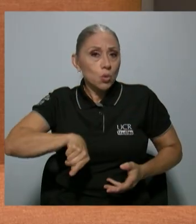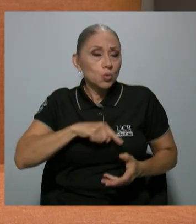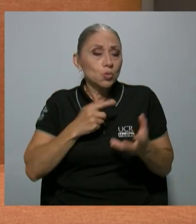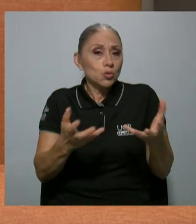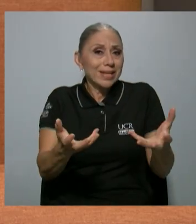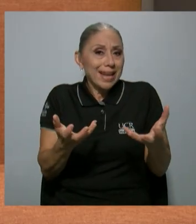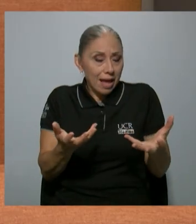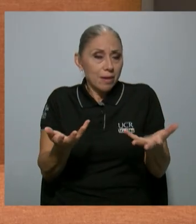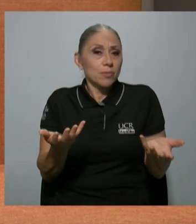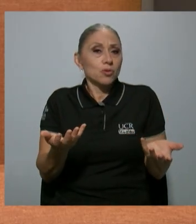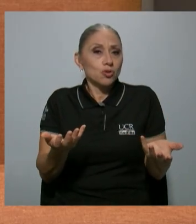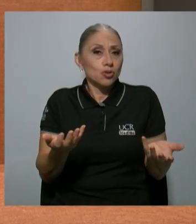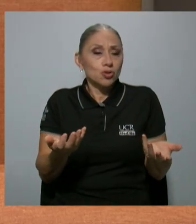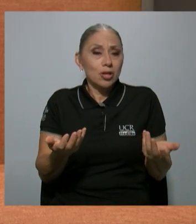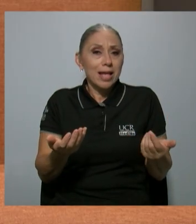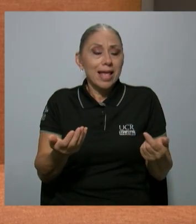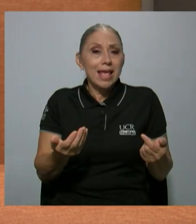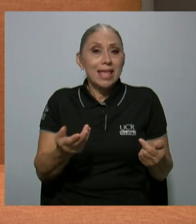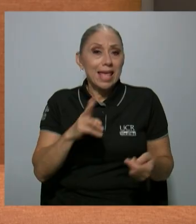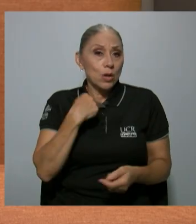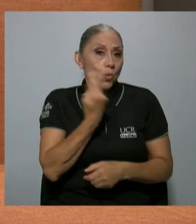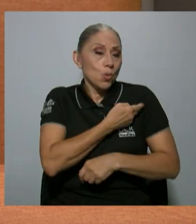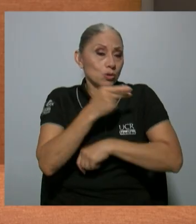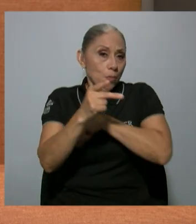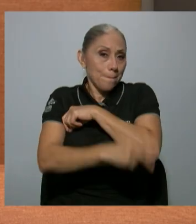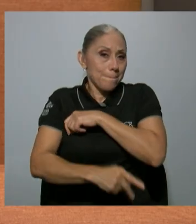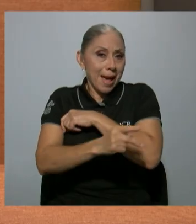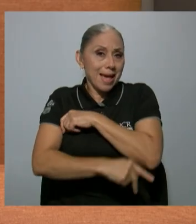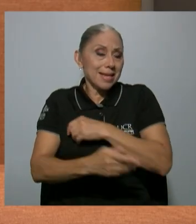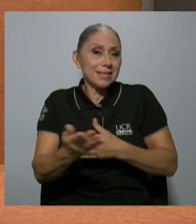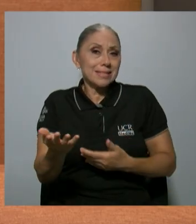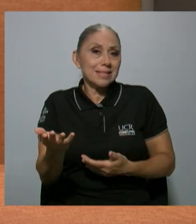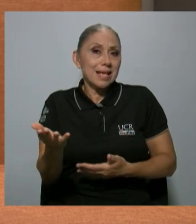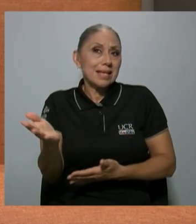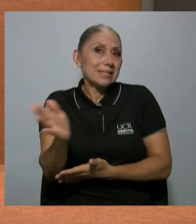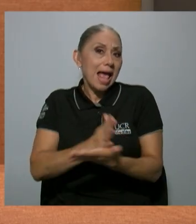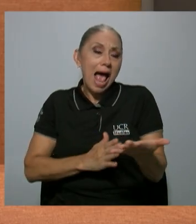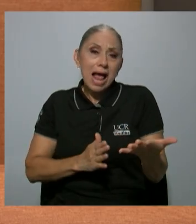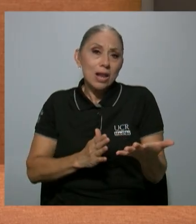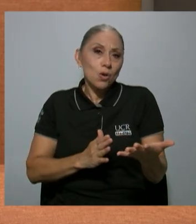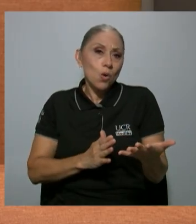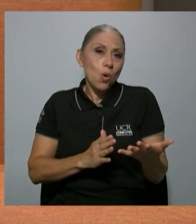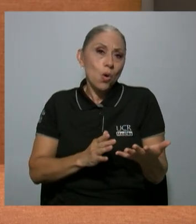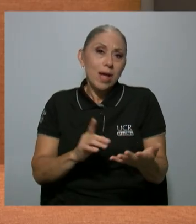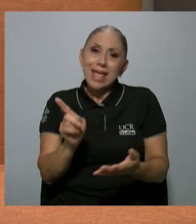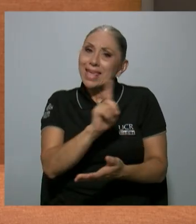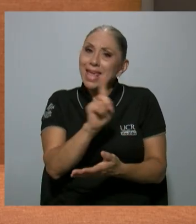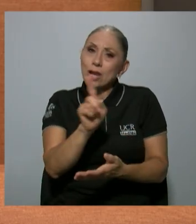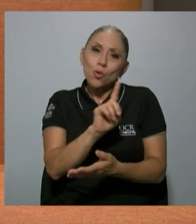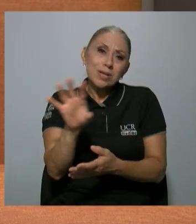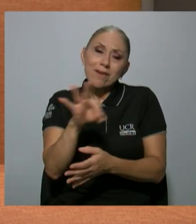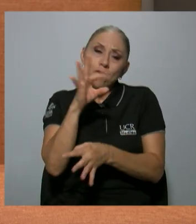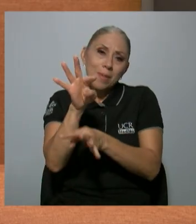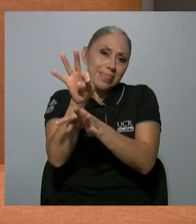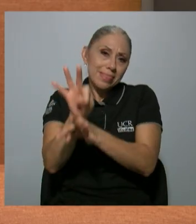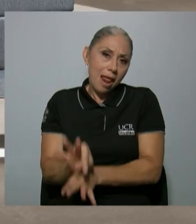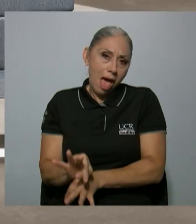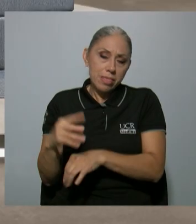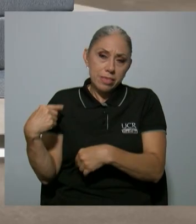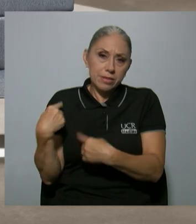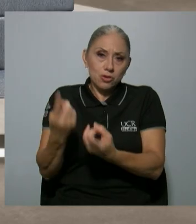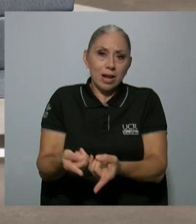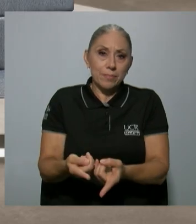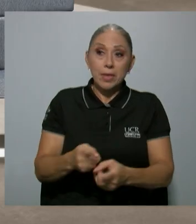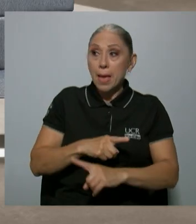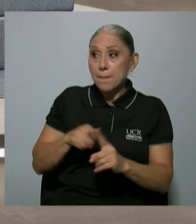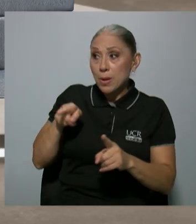convertir nuestro país en algo que tradicionalmente no es el camino que hemos elegido, ¿verdad? Pero ahí con la